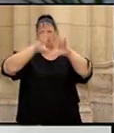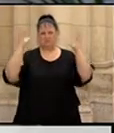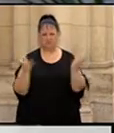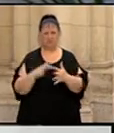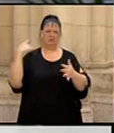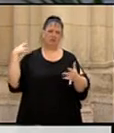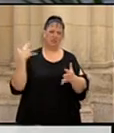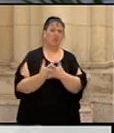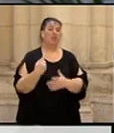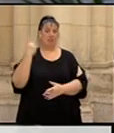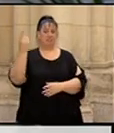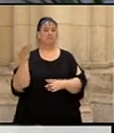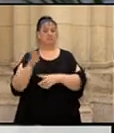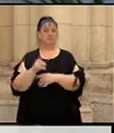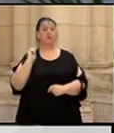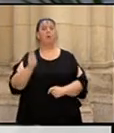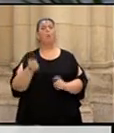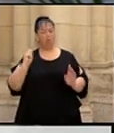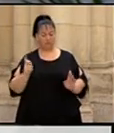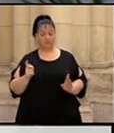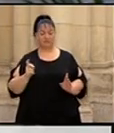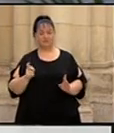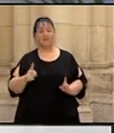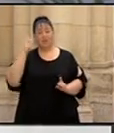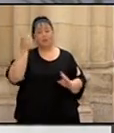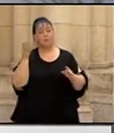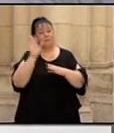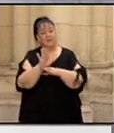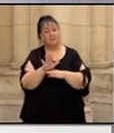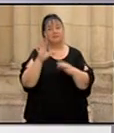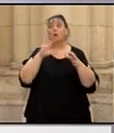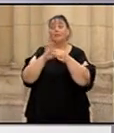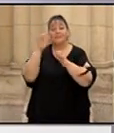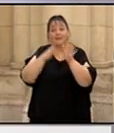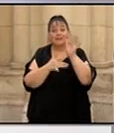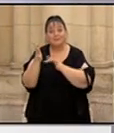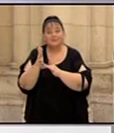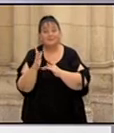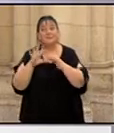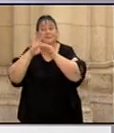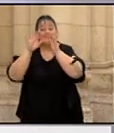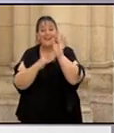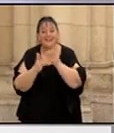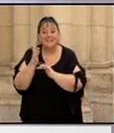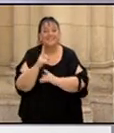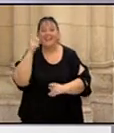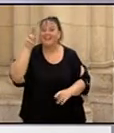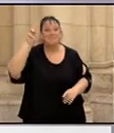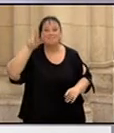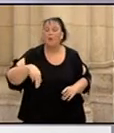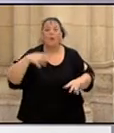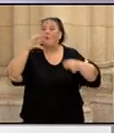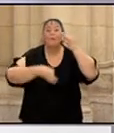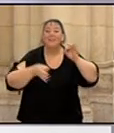siguen presentando a Dios así. El Dios que se manifiesta en Jesús, en Cristo, es un Dios que